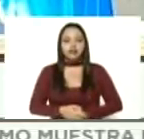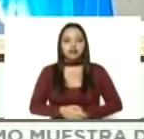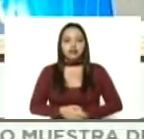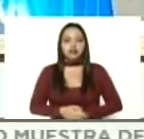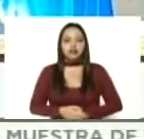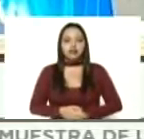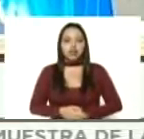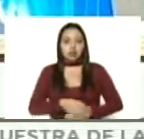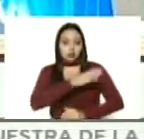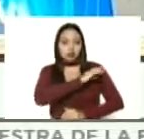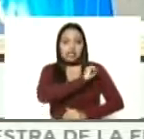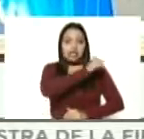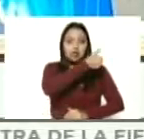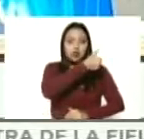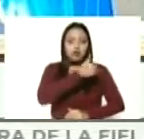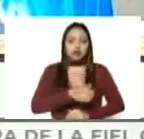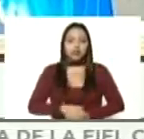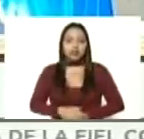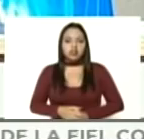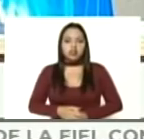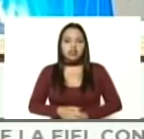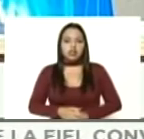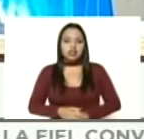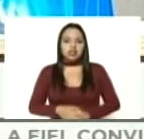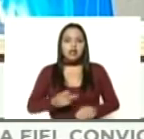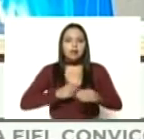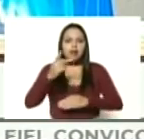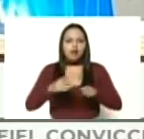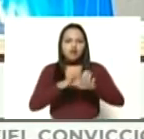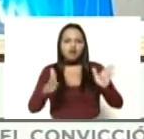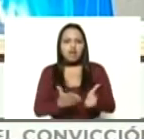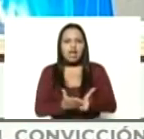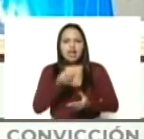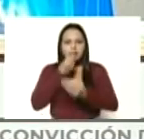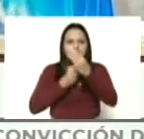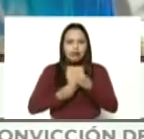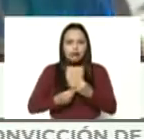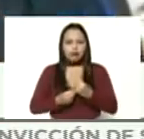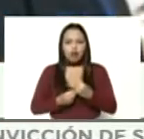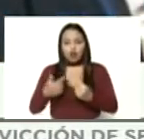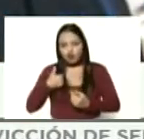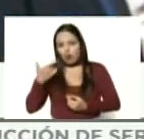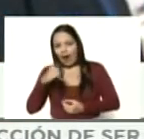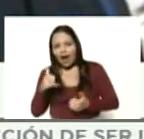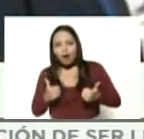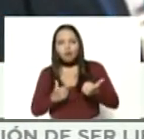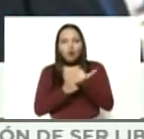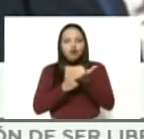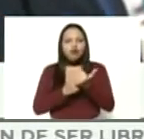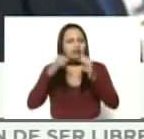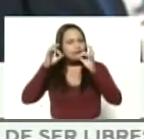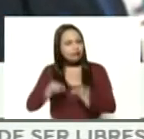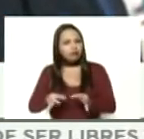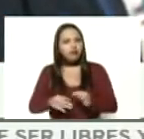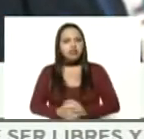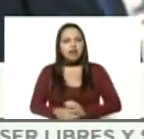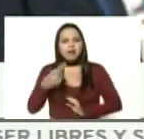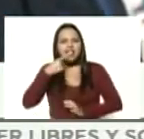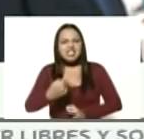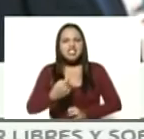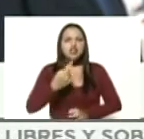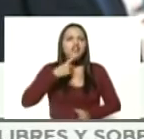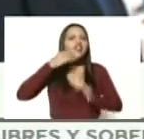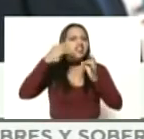como director ejecutivo del Programa Mundial de Alimentos, cuenta conmigo. Cuenta conmigo para decirnos las